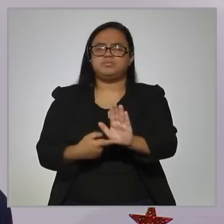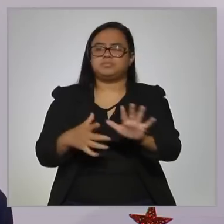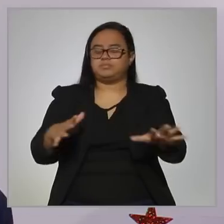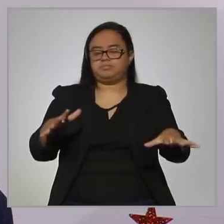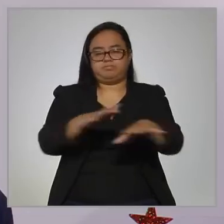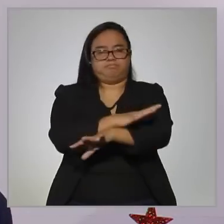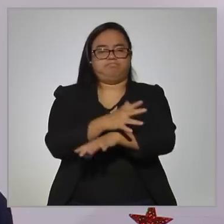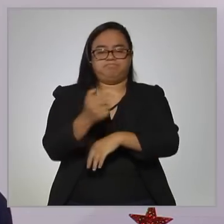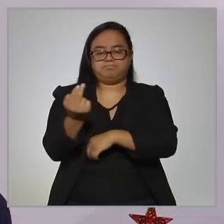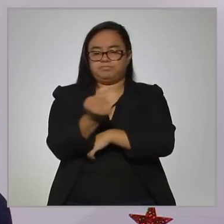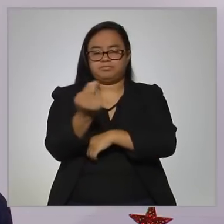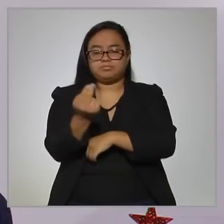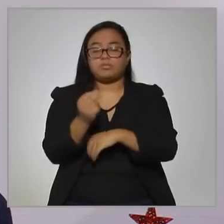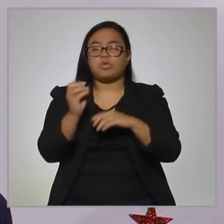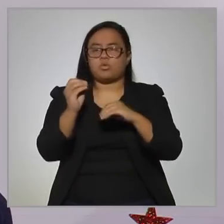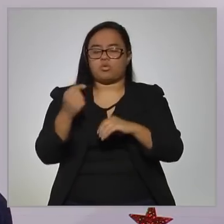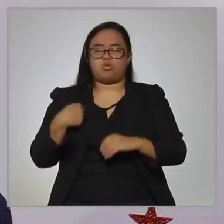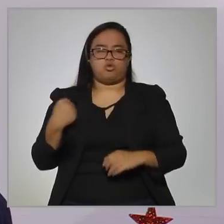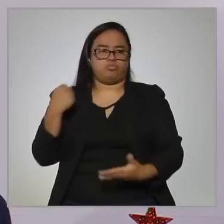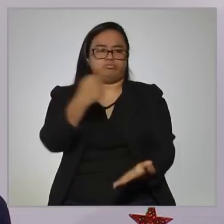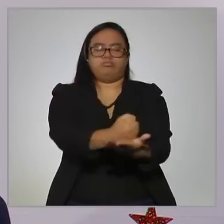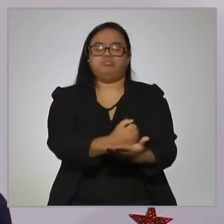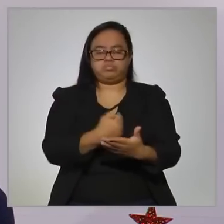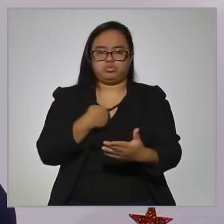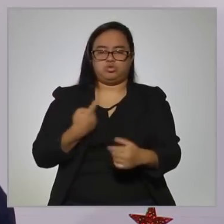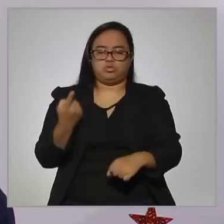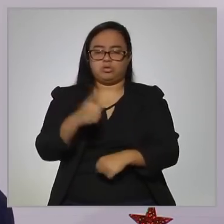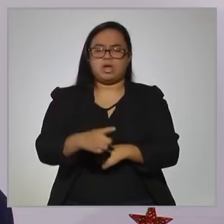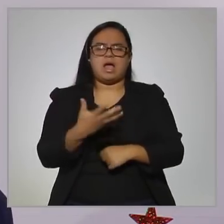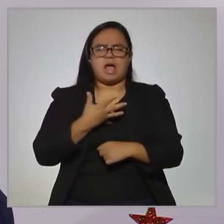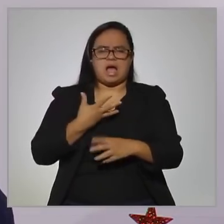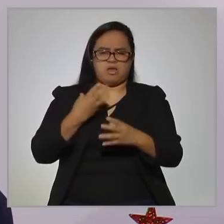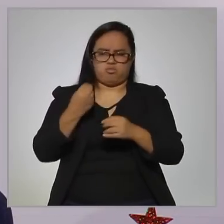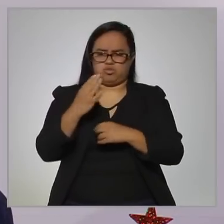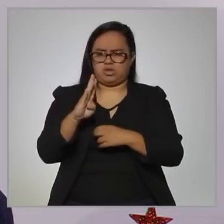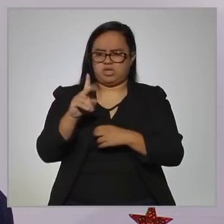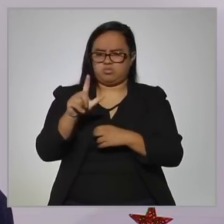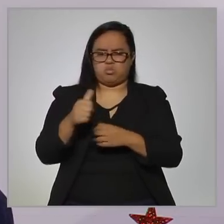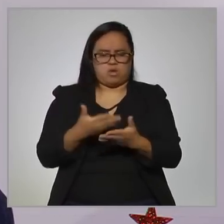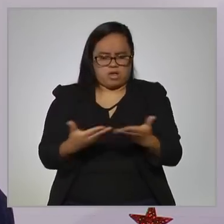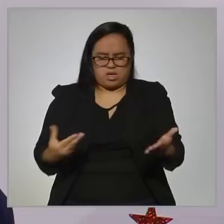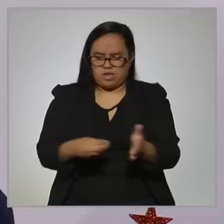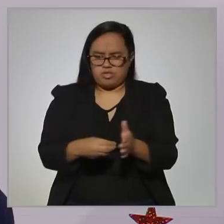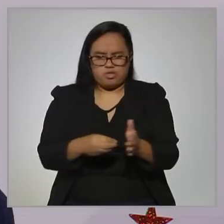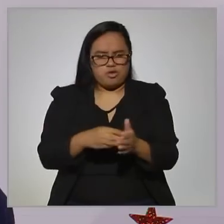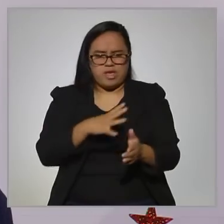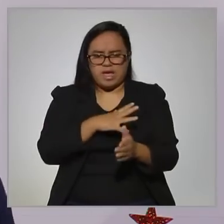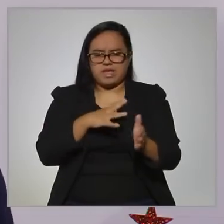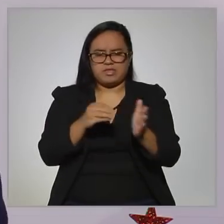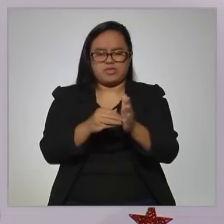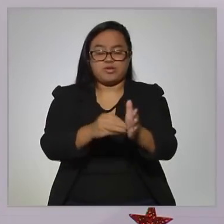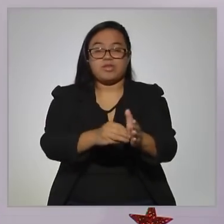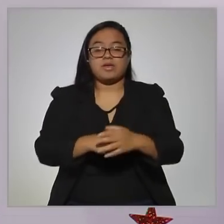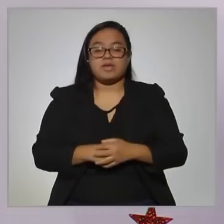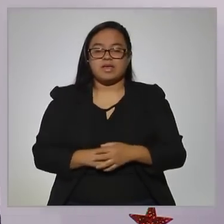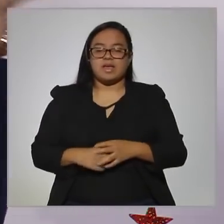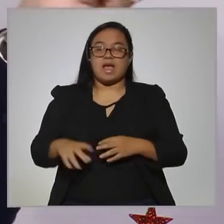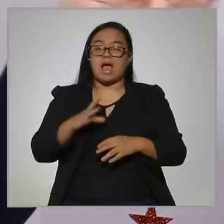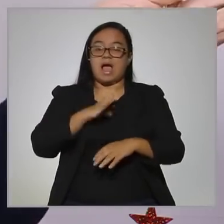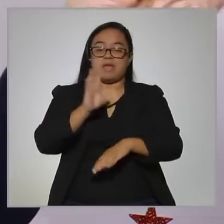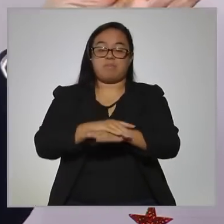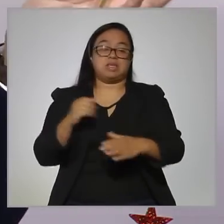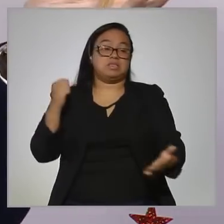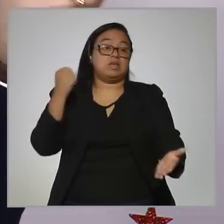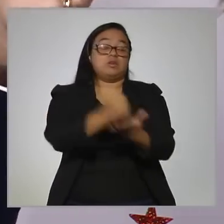cambio o una imposición también, ¿eh? Hay muchas bulas hasta el día de hoy. Así es. Hasta el día de hoy, ¿no? Sí, yo creo que más imposición que O